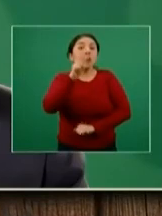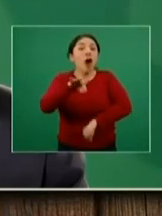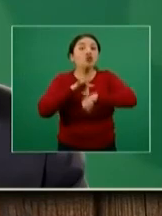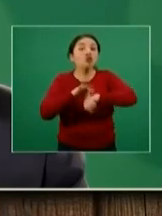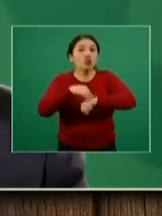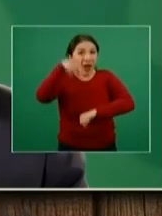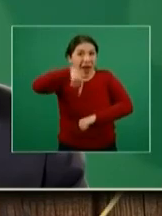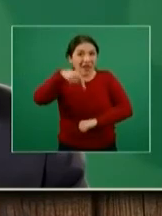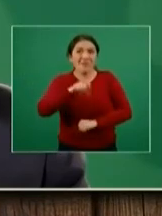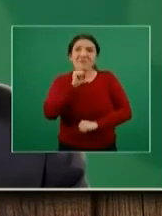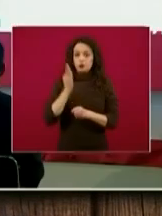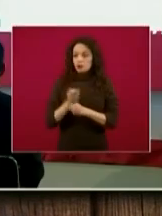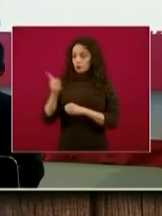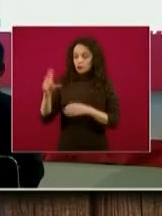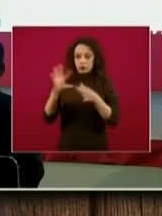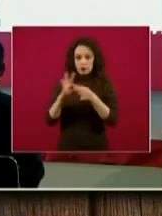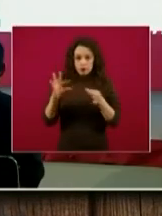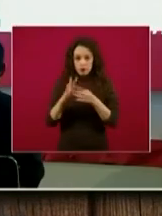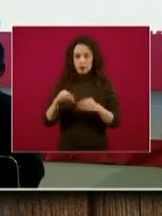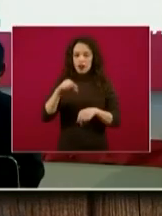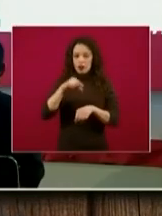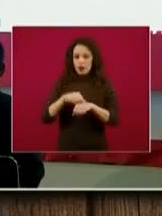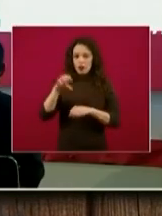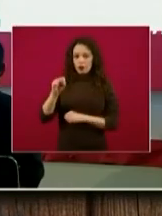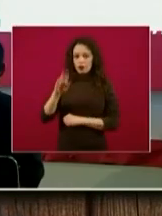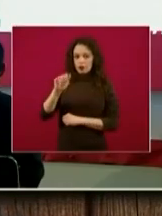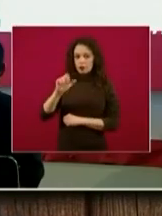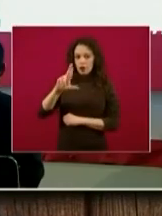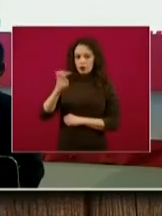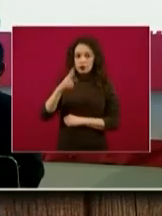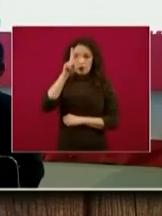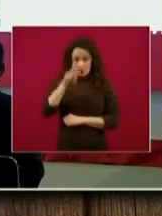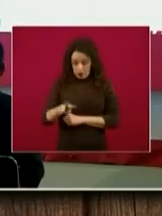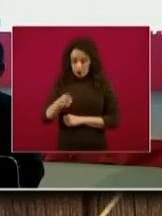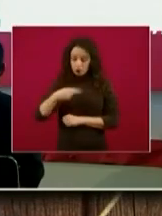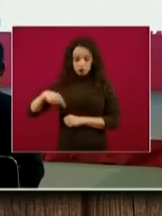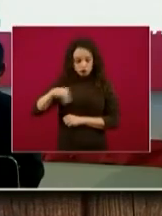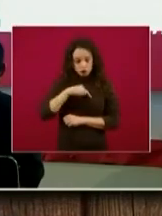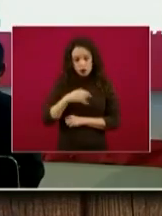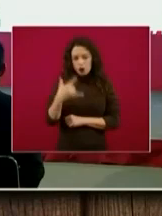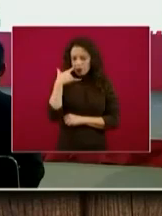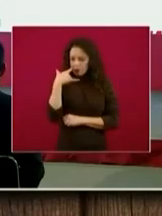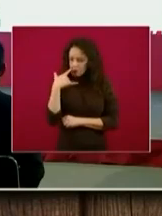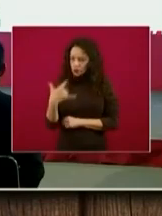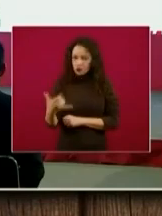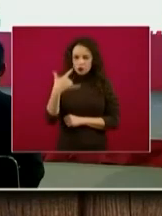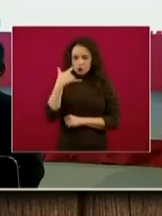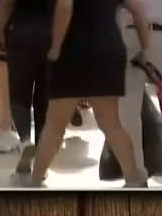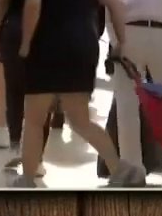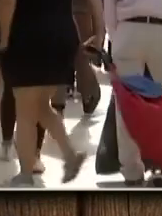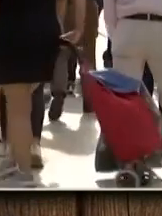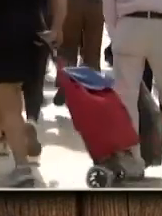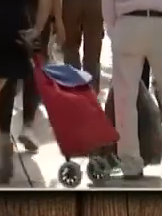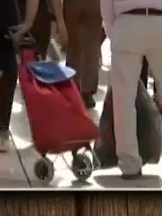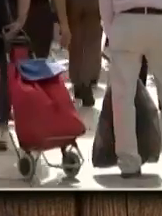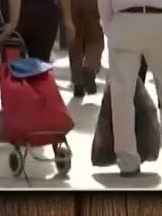insisto. Entonces, ¿para qué le ponen color rojo a ese semáforo? Pues sí, ya me parece que no sirve, ¿verdad? Pero bueno, lo entendemos. Las variantes están siendo